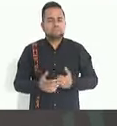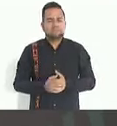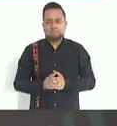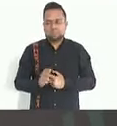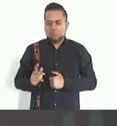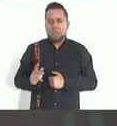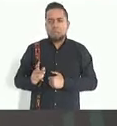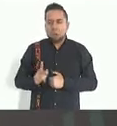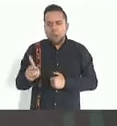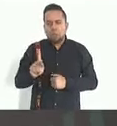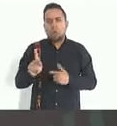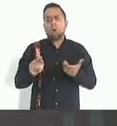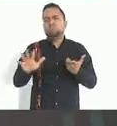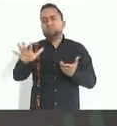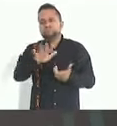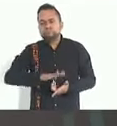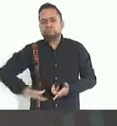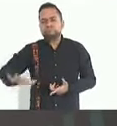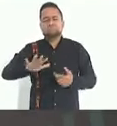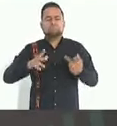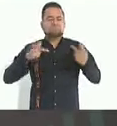pueblos, son